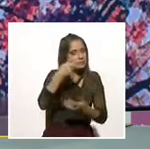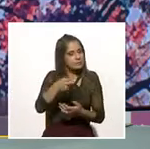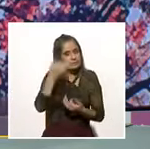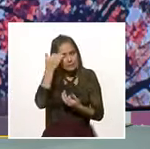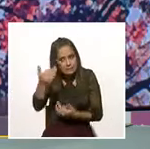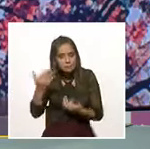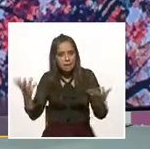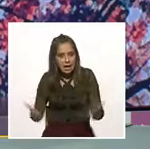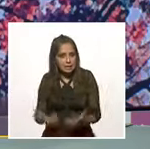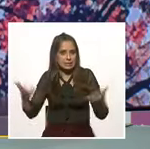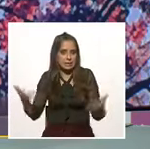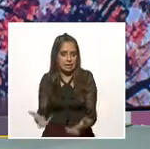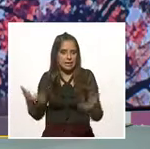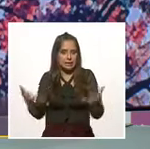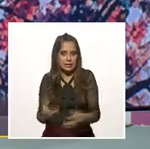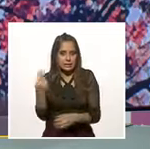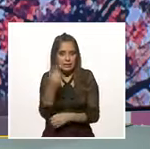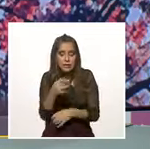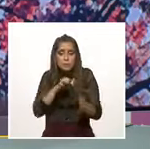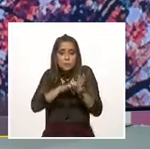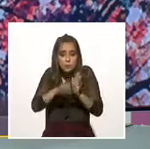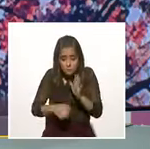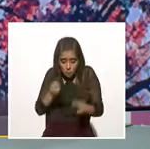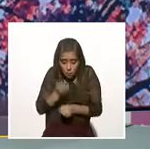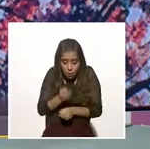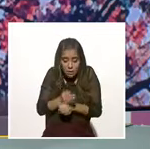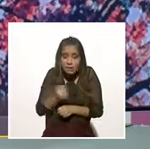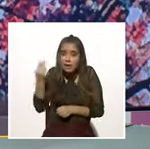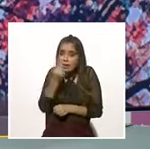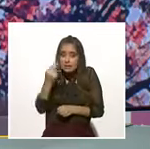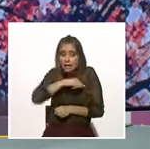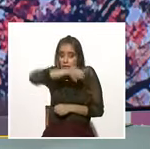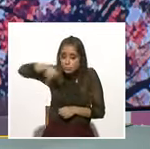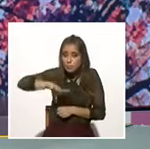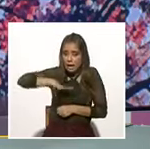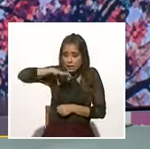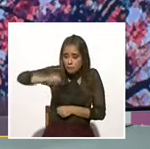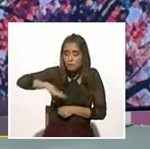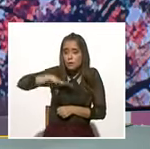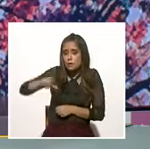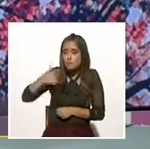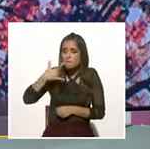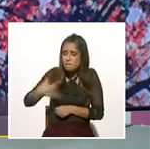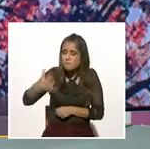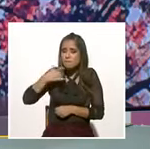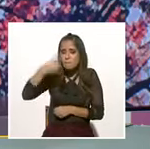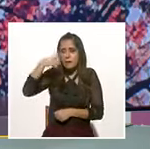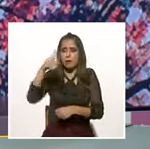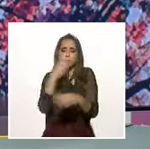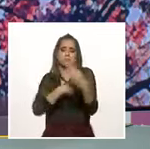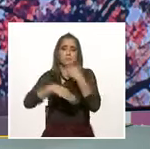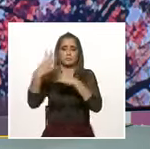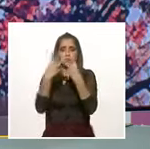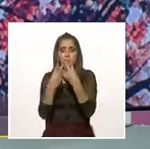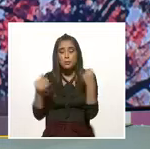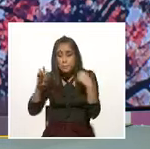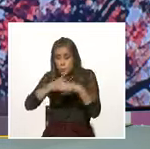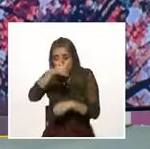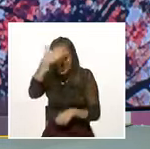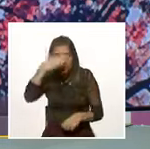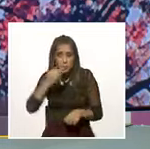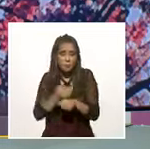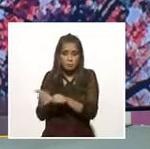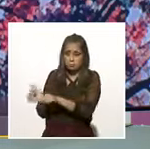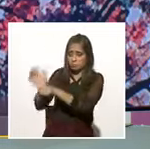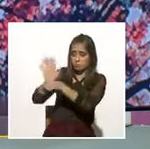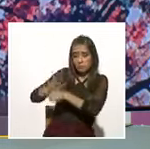el cual tenemos que encontrar nuevas vías para ser resilientes. Ante la COVID-19 nadie tiene una receta, pero sí sabemos